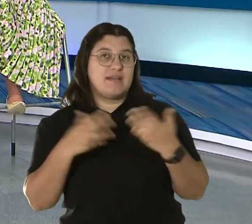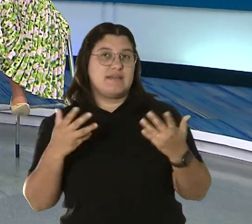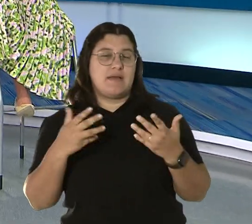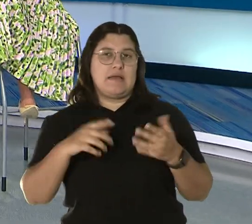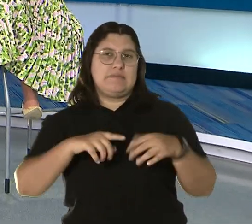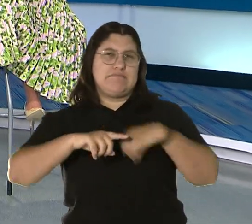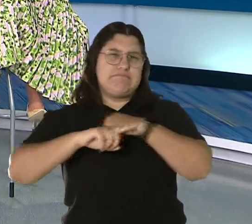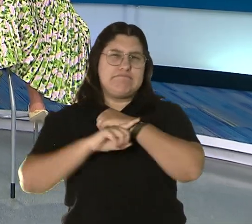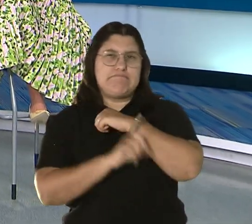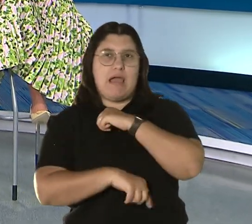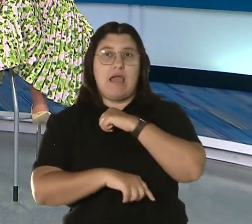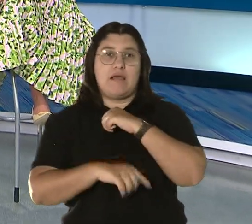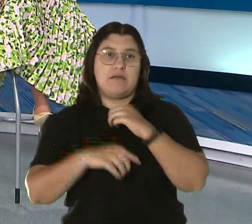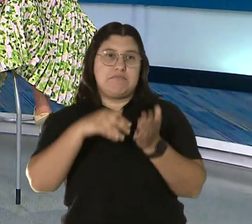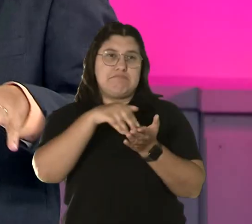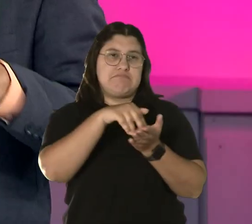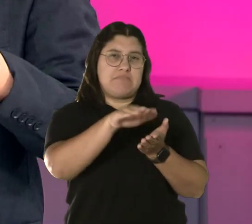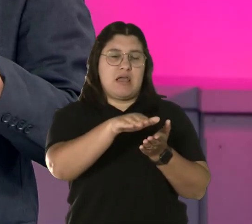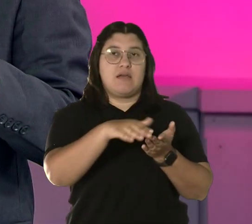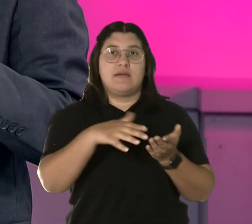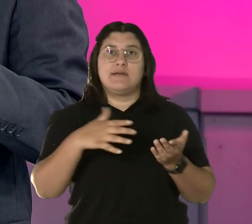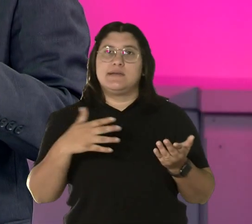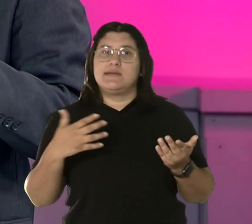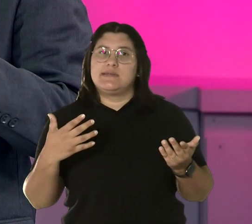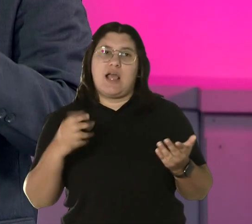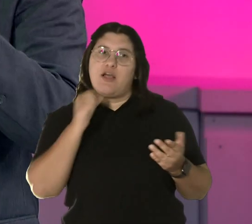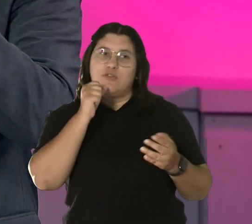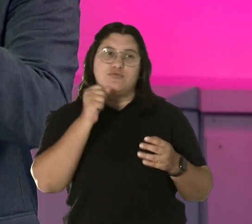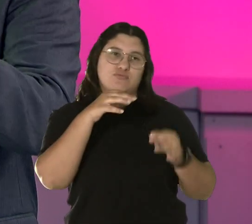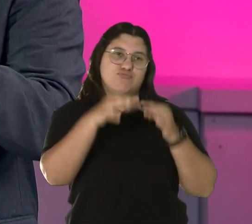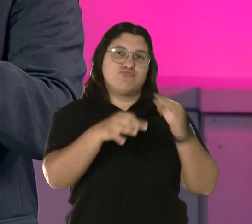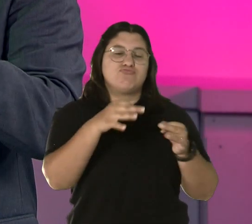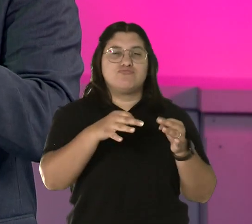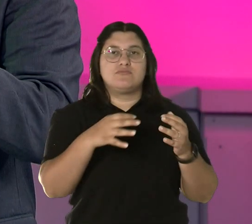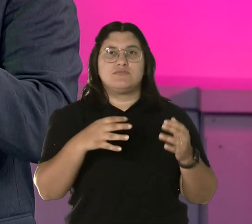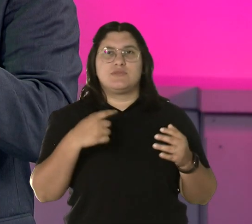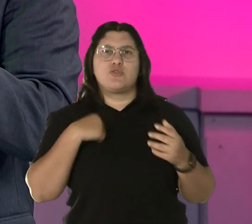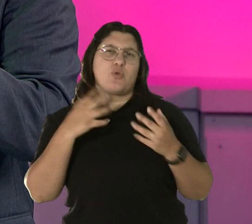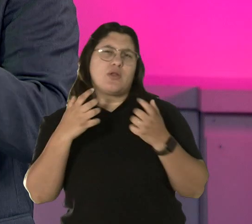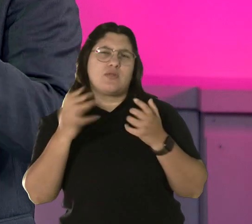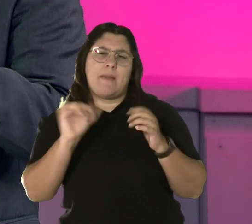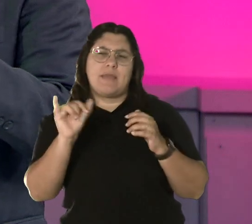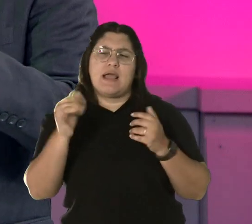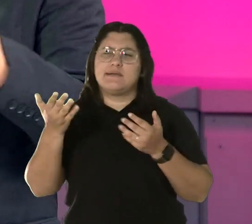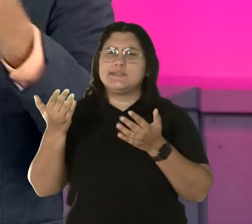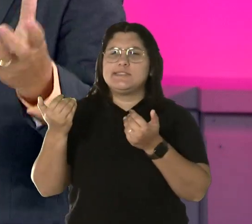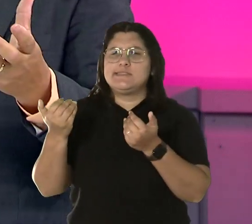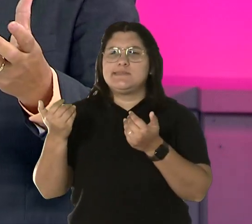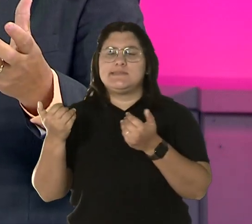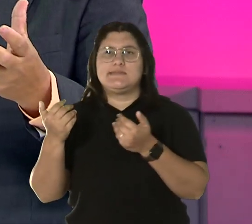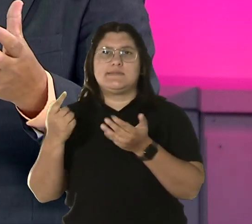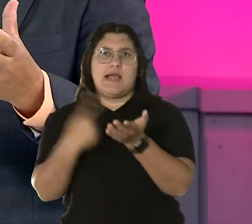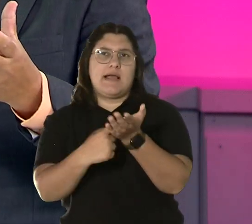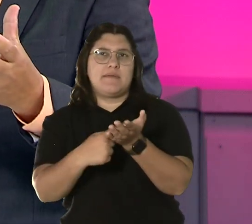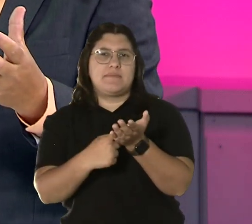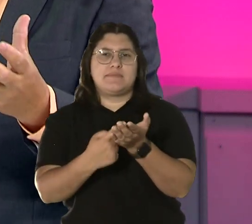despido injustificado. Entonces, traigo este tema porque también quiero que alguien me hable desde el punto de vista del empleado, que quizás